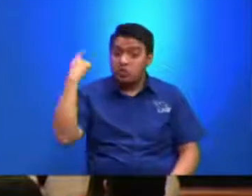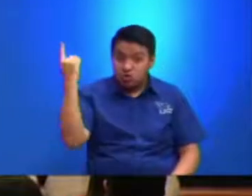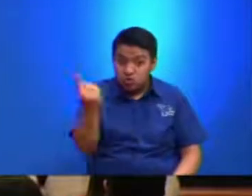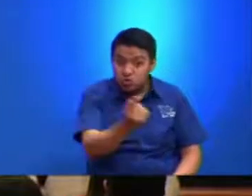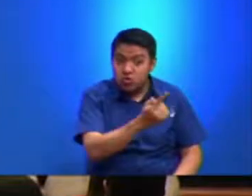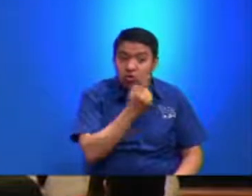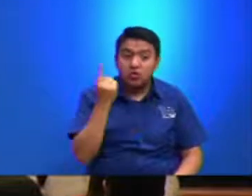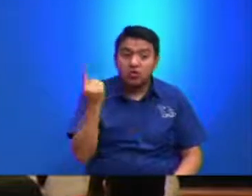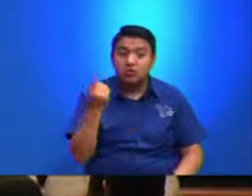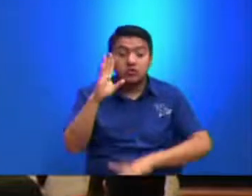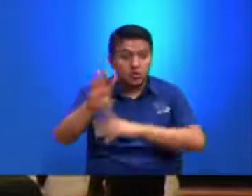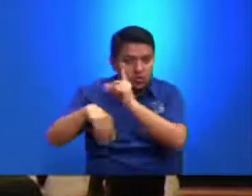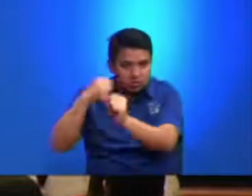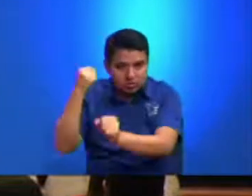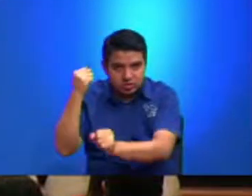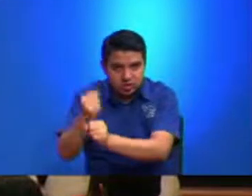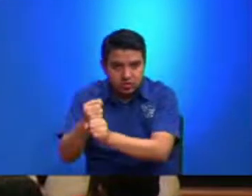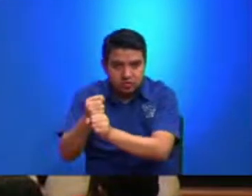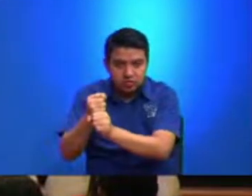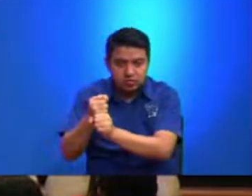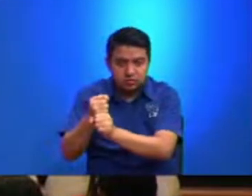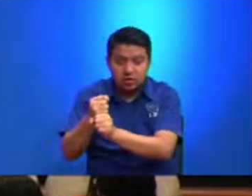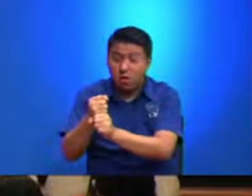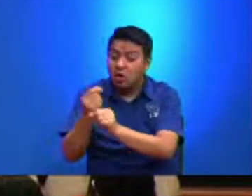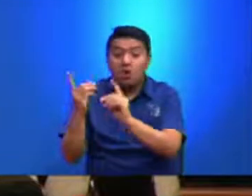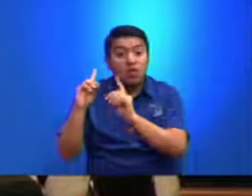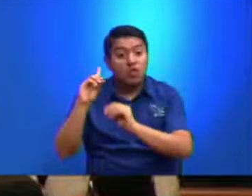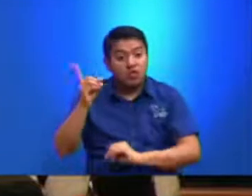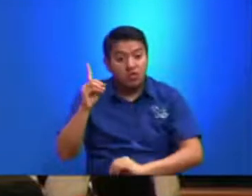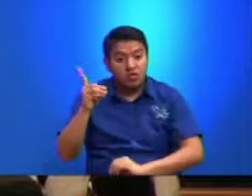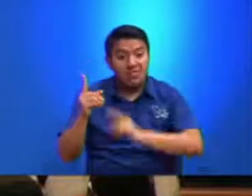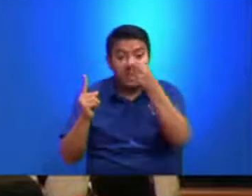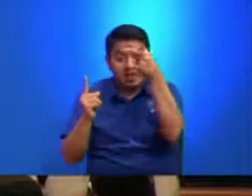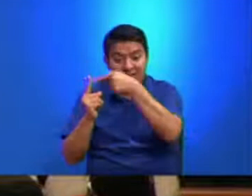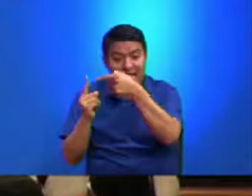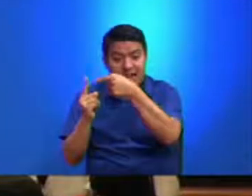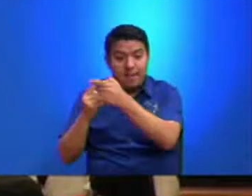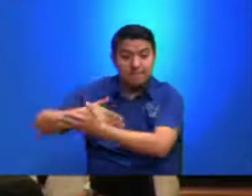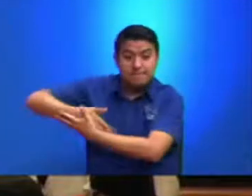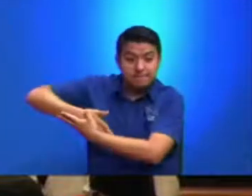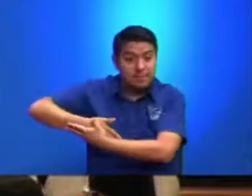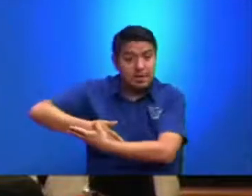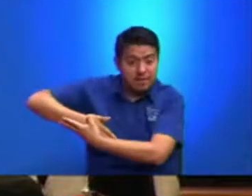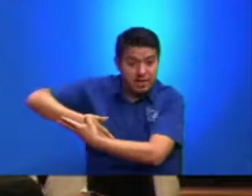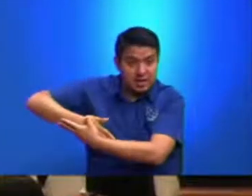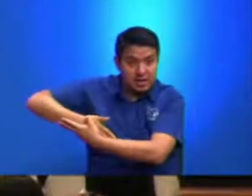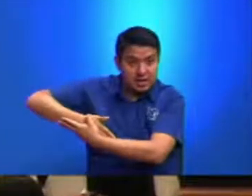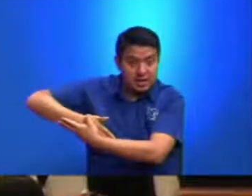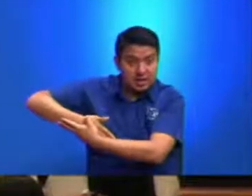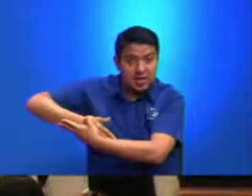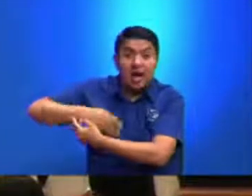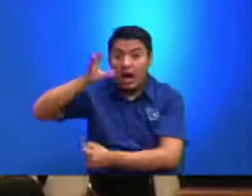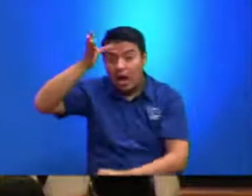Joyada, nunca se apartó de hacer el mal. Pero se murió Joyada.